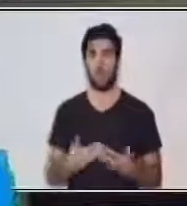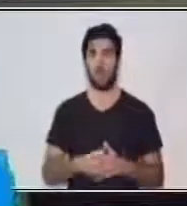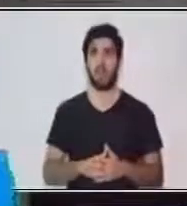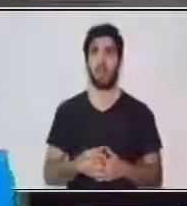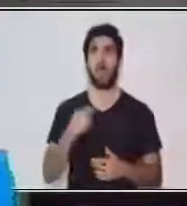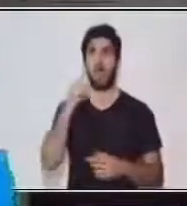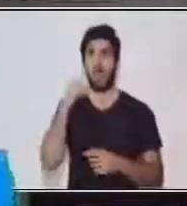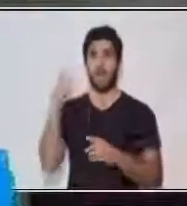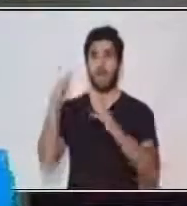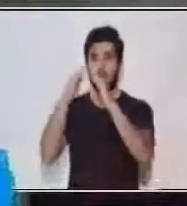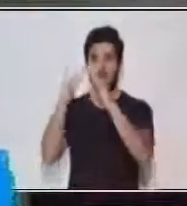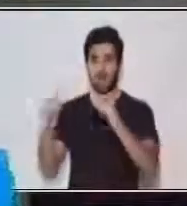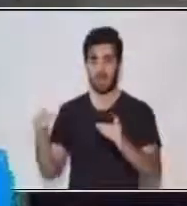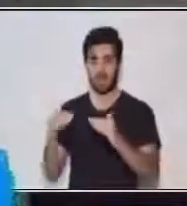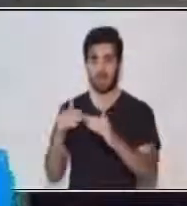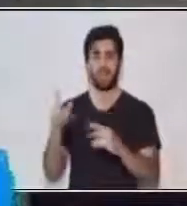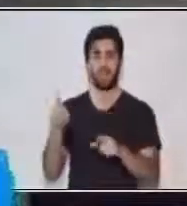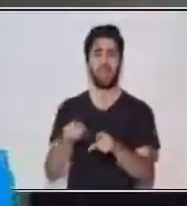a la amplitud.